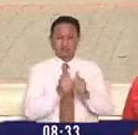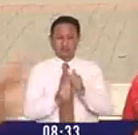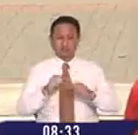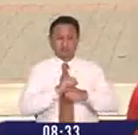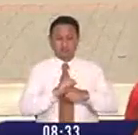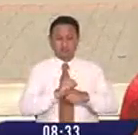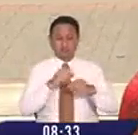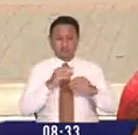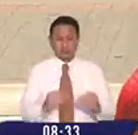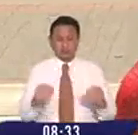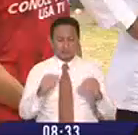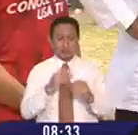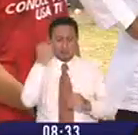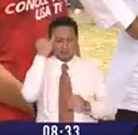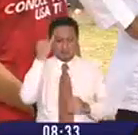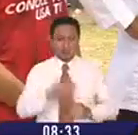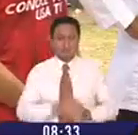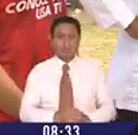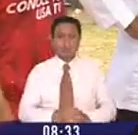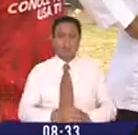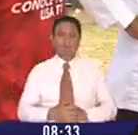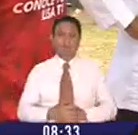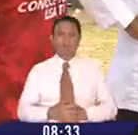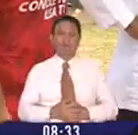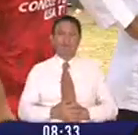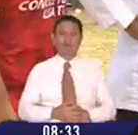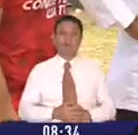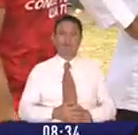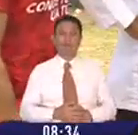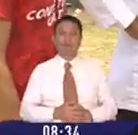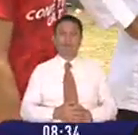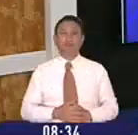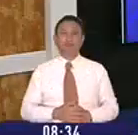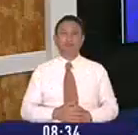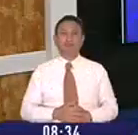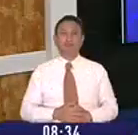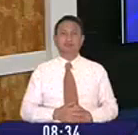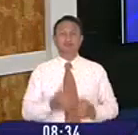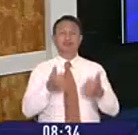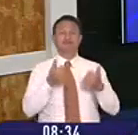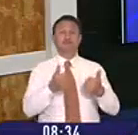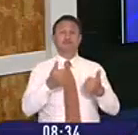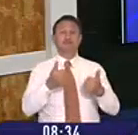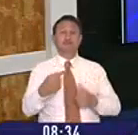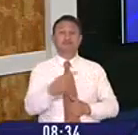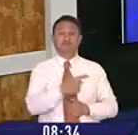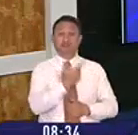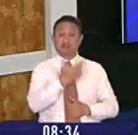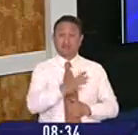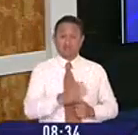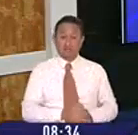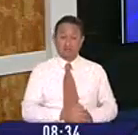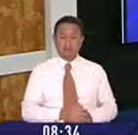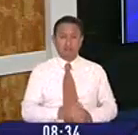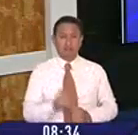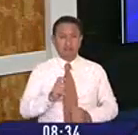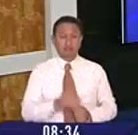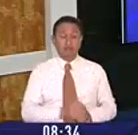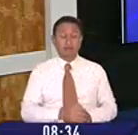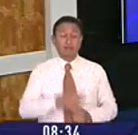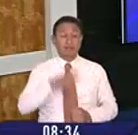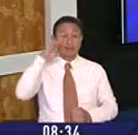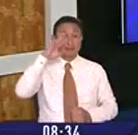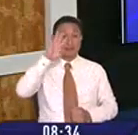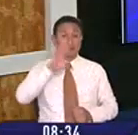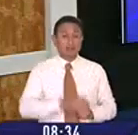se fomente esa idea. Informó José Mendieta. Bien, eso está hecho, ¿eh? Hay que hacerlo. Marian Jaramillo está